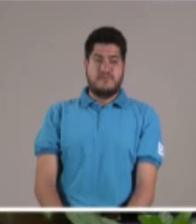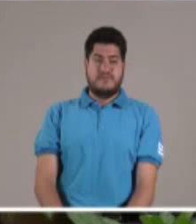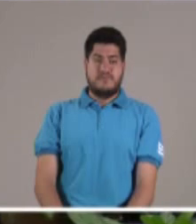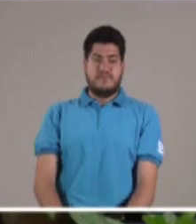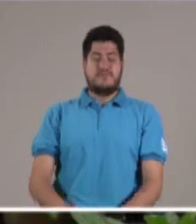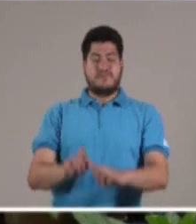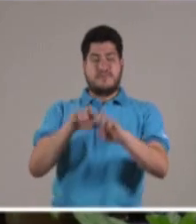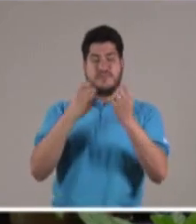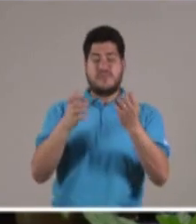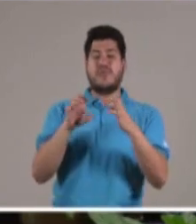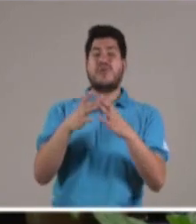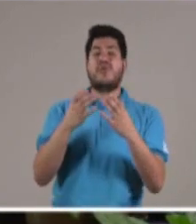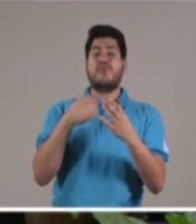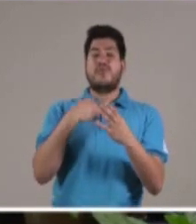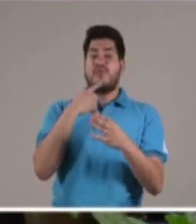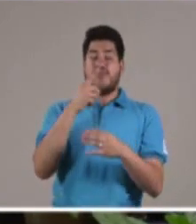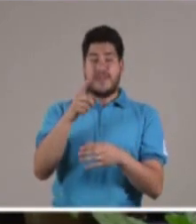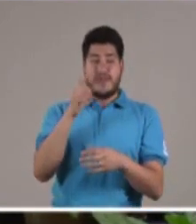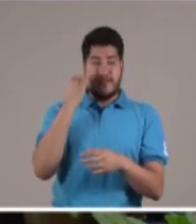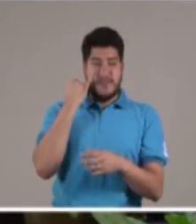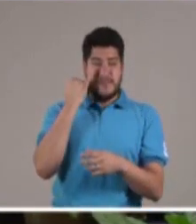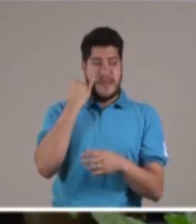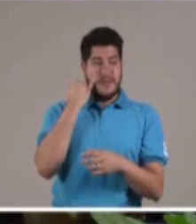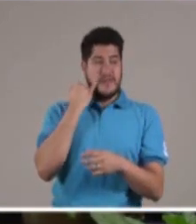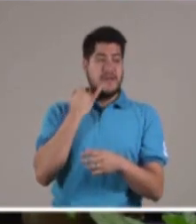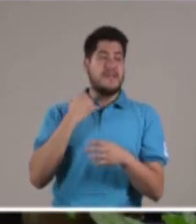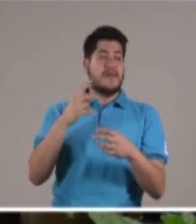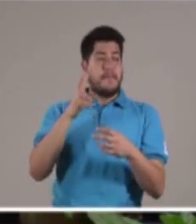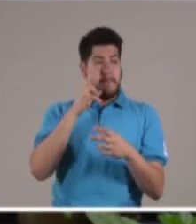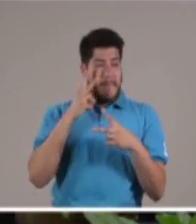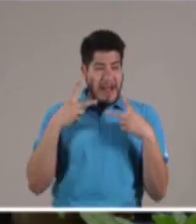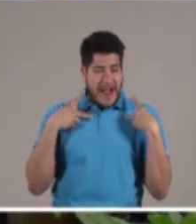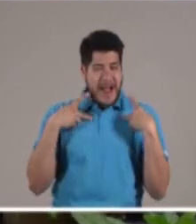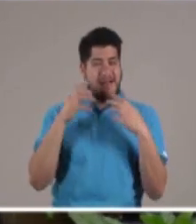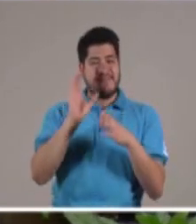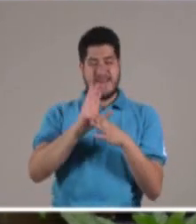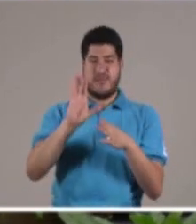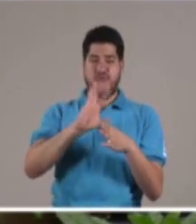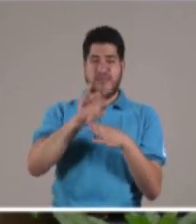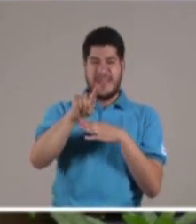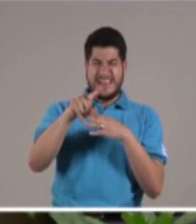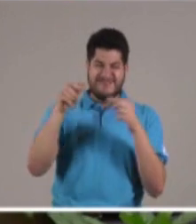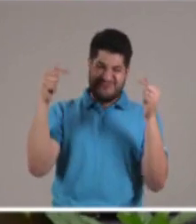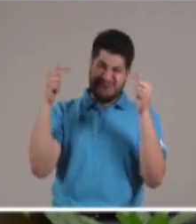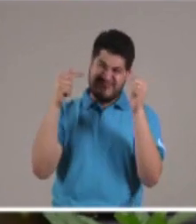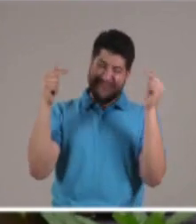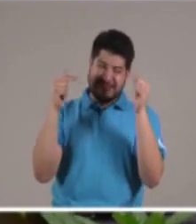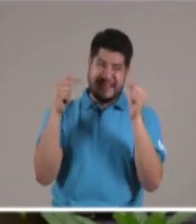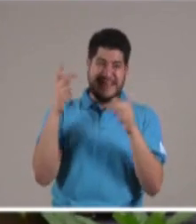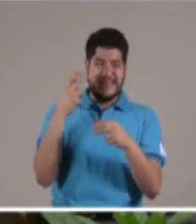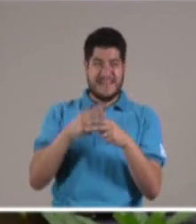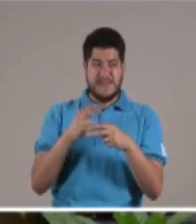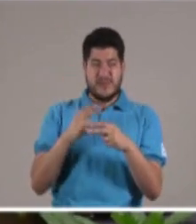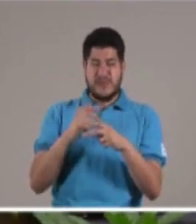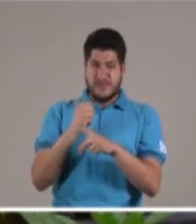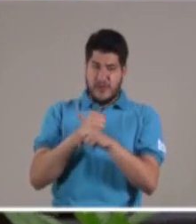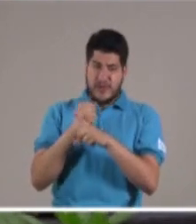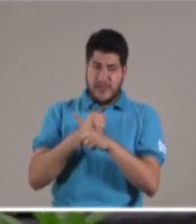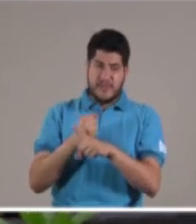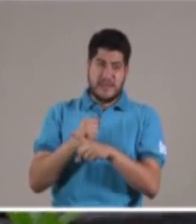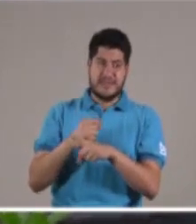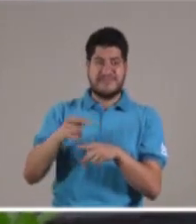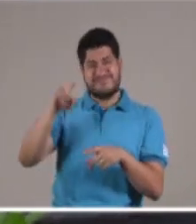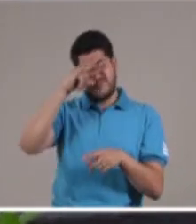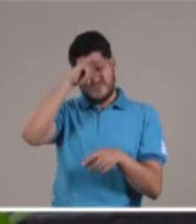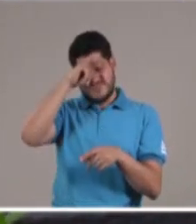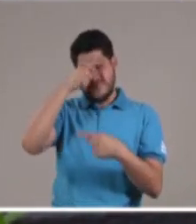Entonces como ya le dije el miércoles van a ver van a ver cosas ahí que se van a a oponer van a haber enemigos pero otra cosa que